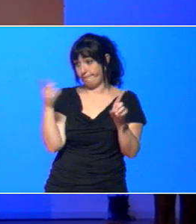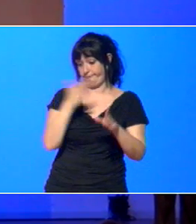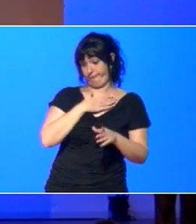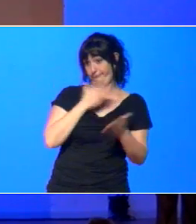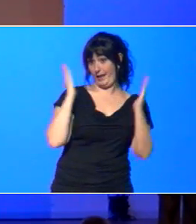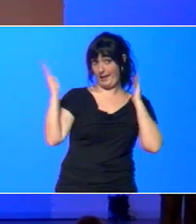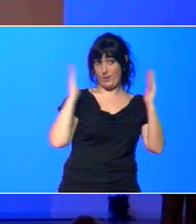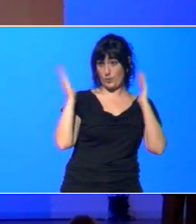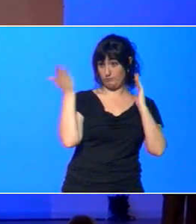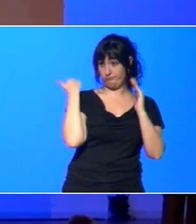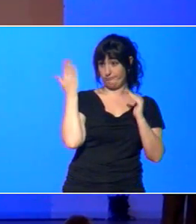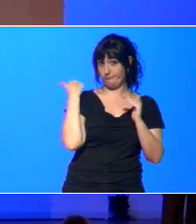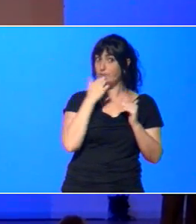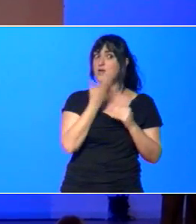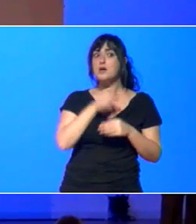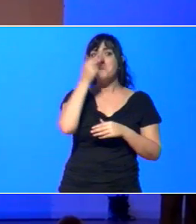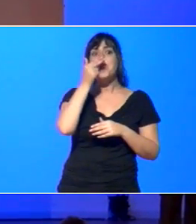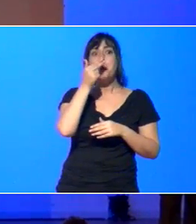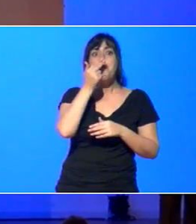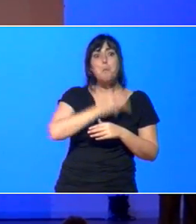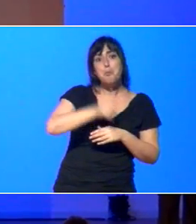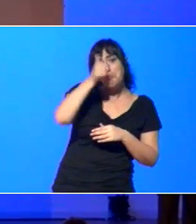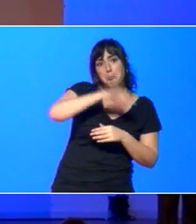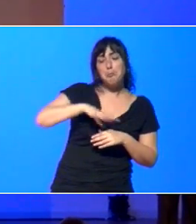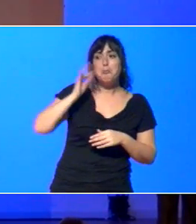hubiera un chico o una chica negra en clase,